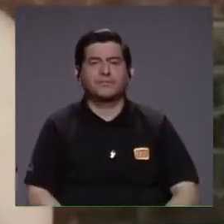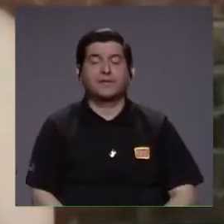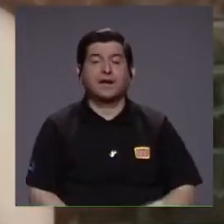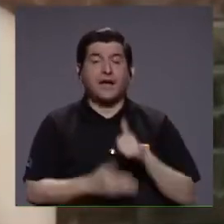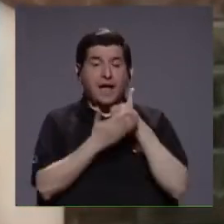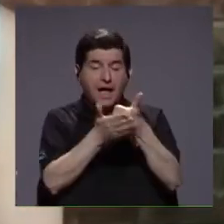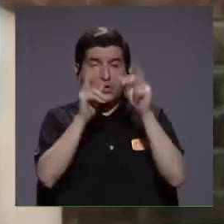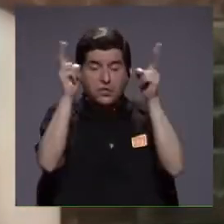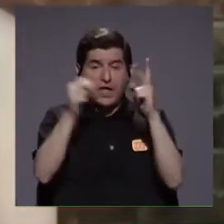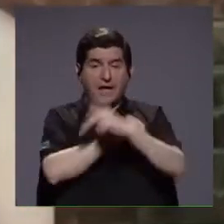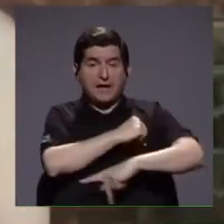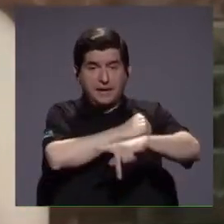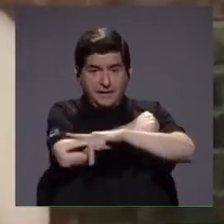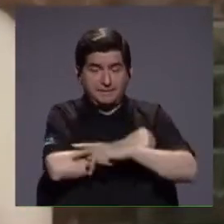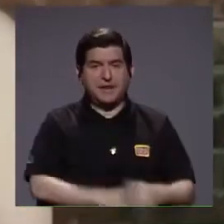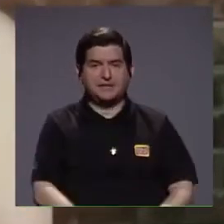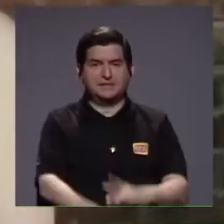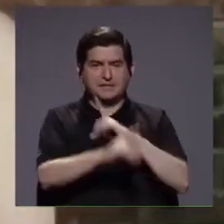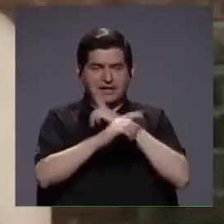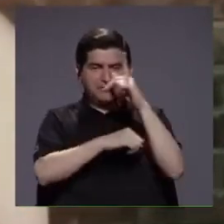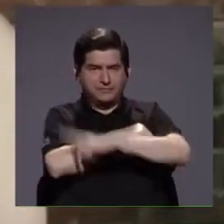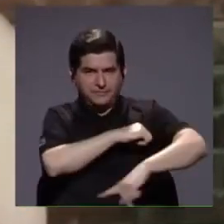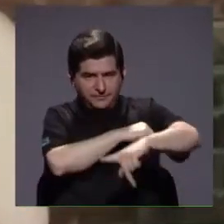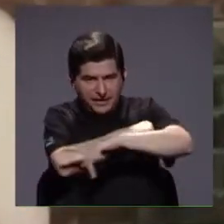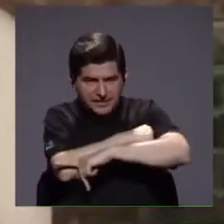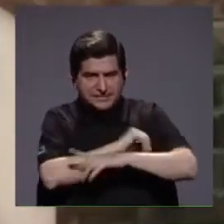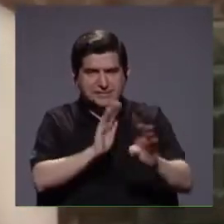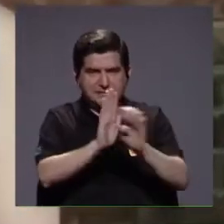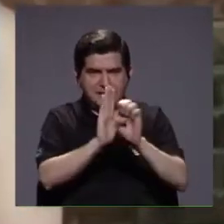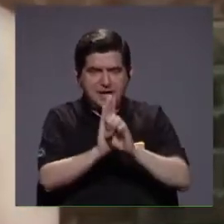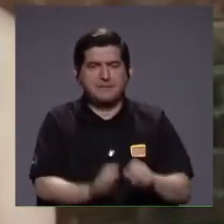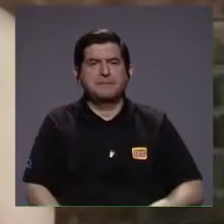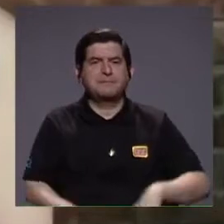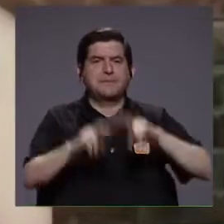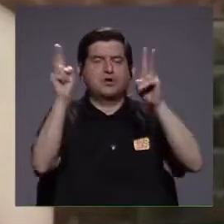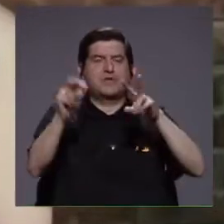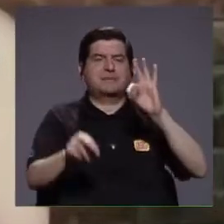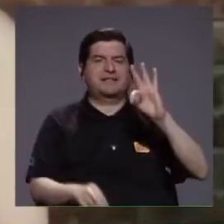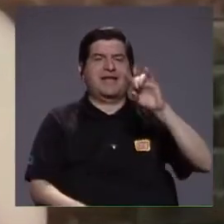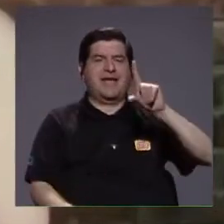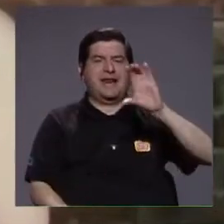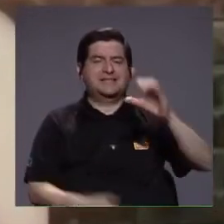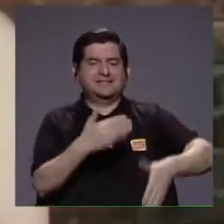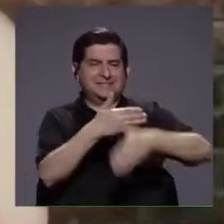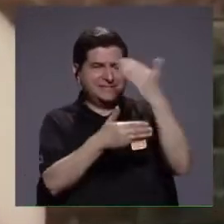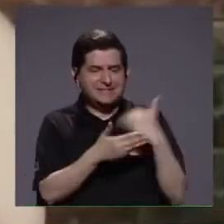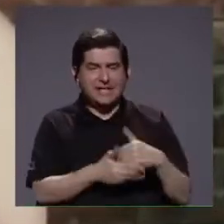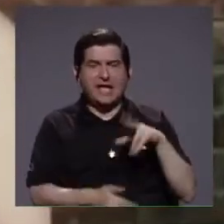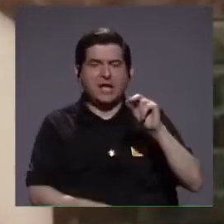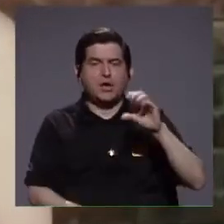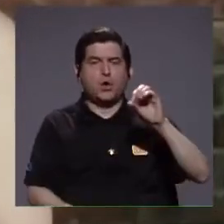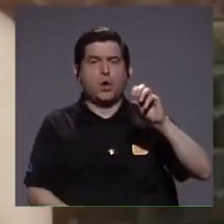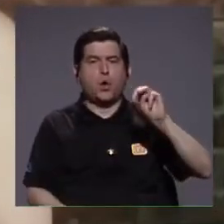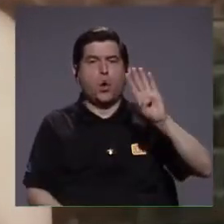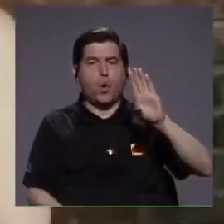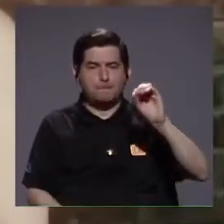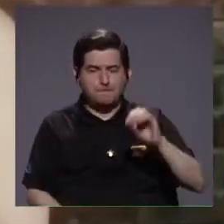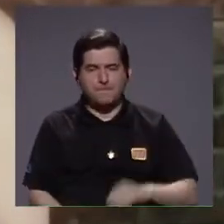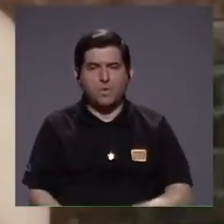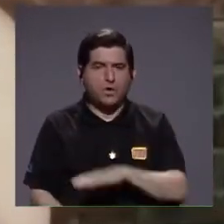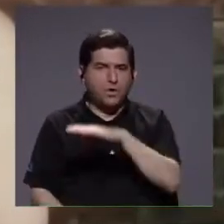constante. Ayudan en temas de país, en defensa del país, por ejemplo, el tema del TLC en el pasado, no al